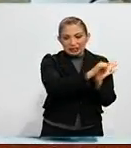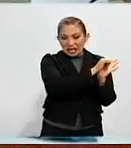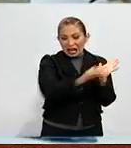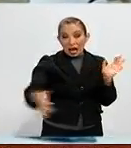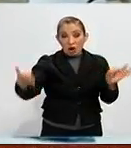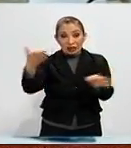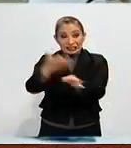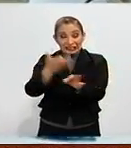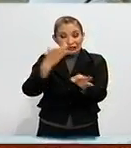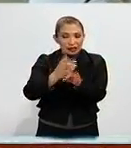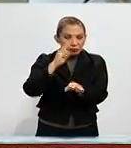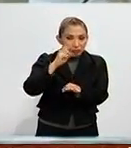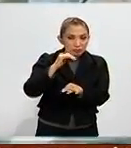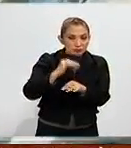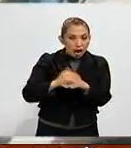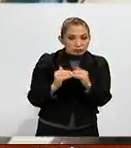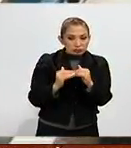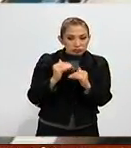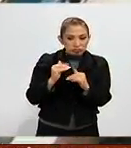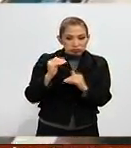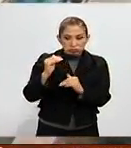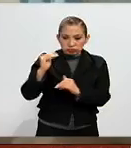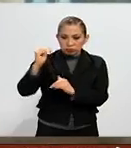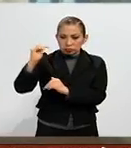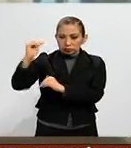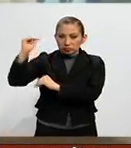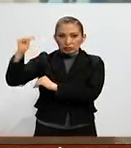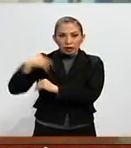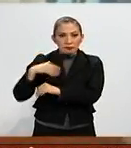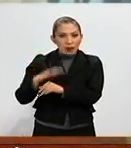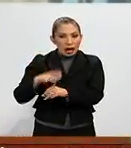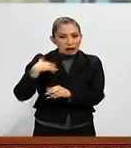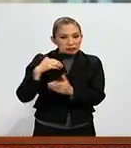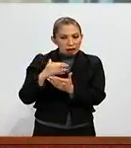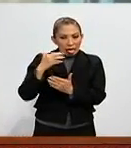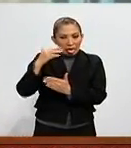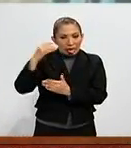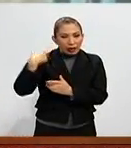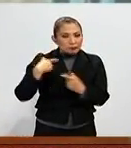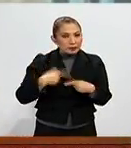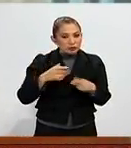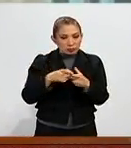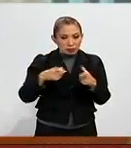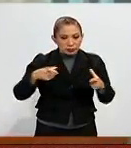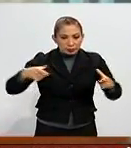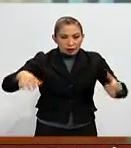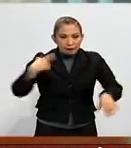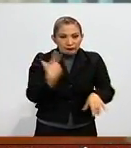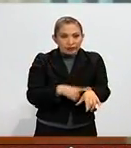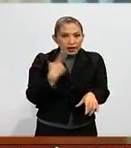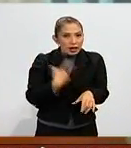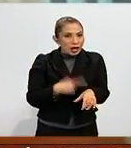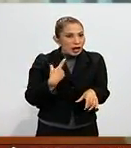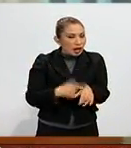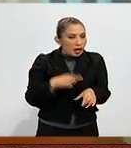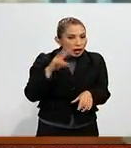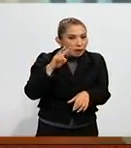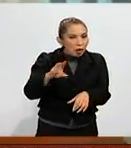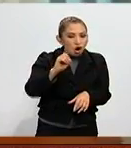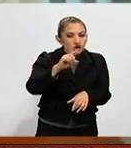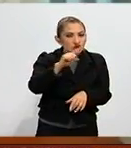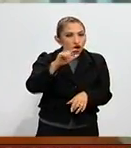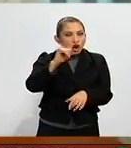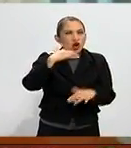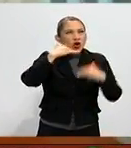fecha se han venido dando un sostenimiento y un crecimiento del ozono y las